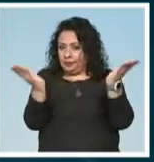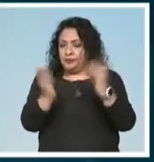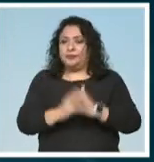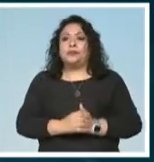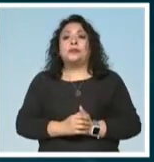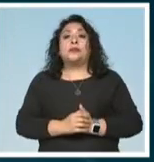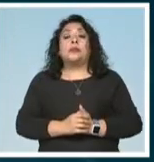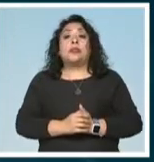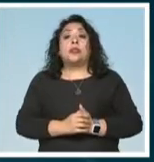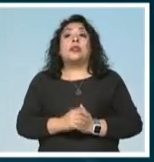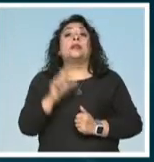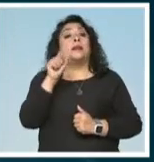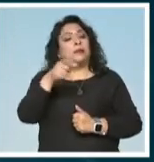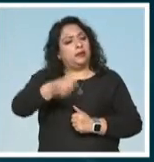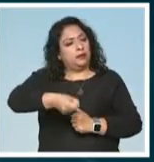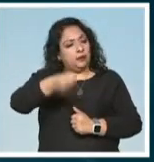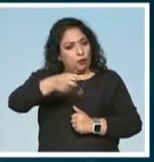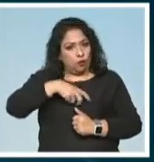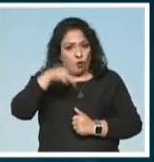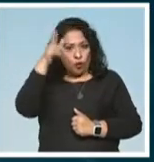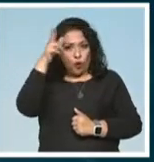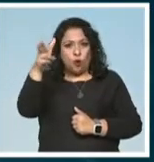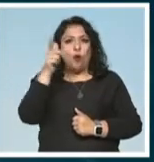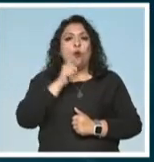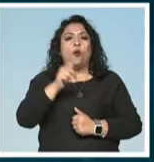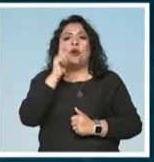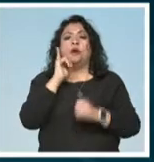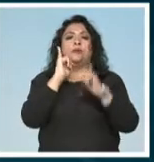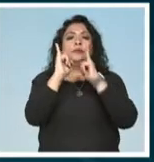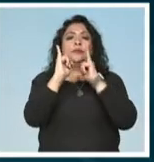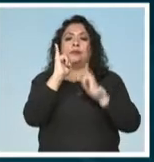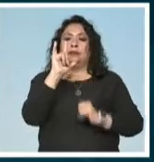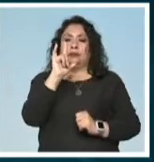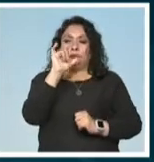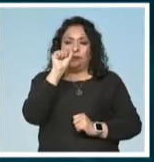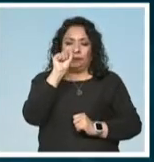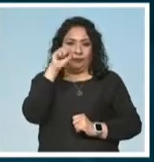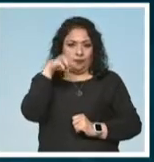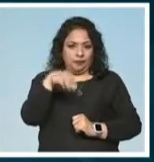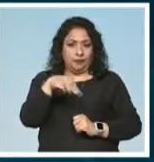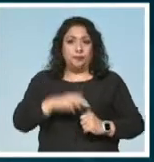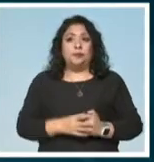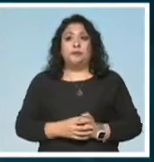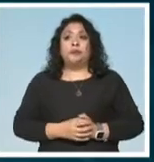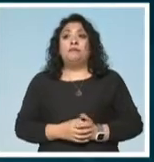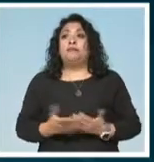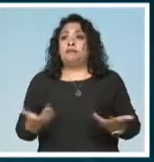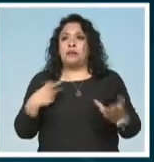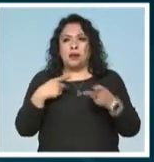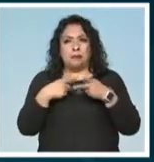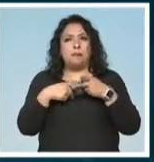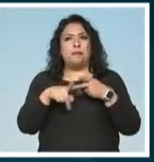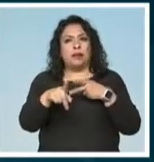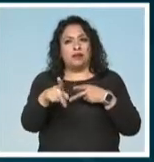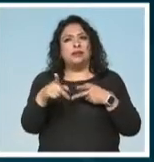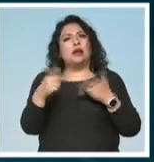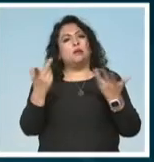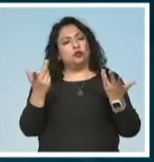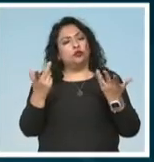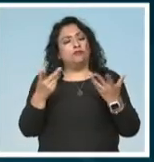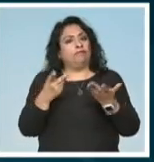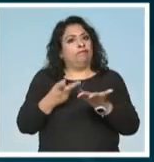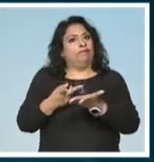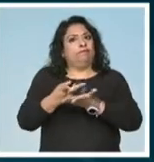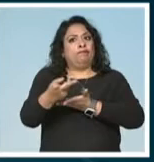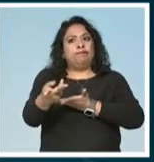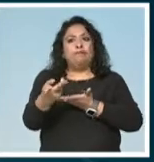ustedes. Y también saludamos, hola, a Laura Regis en la interpretación de lengua de señas mexicana. Vamos a iniciar con una distinción,